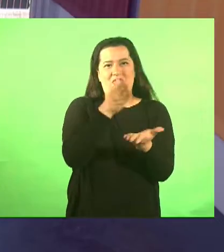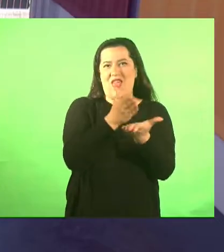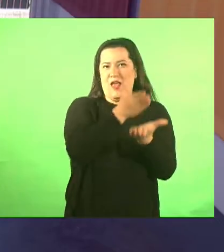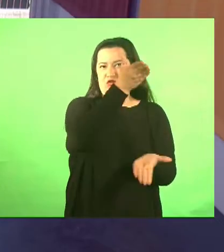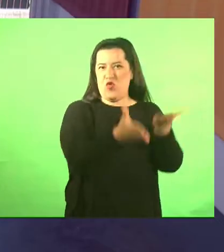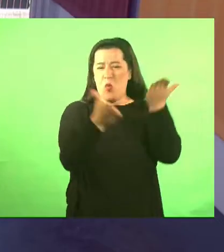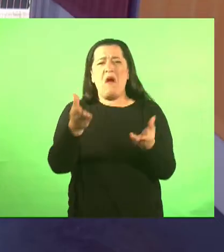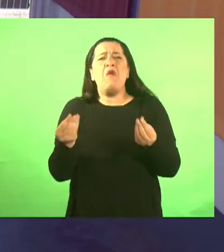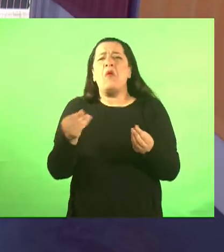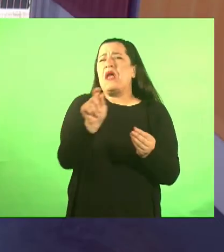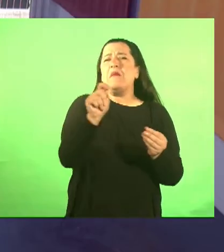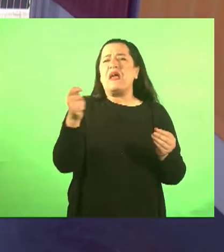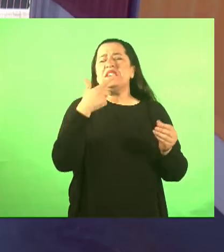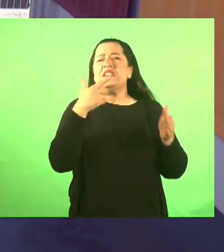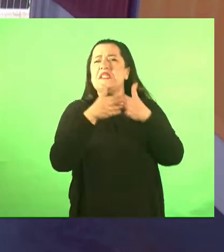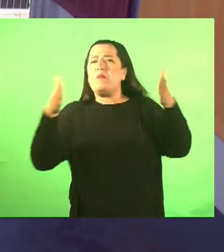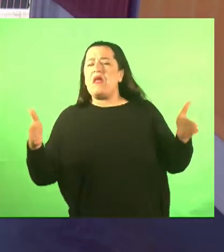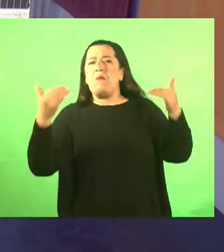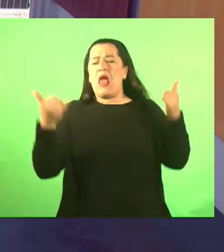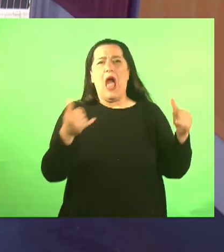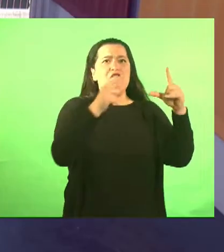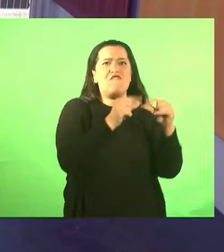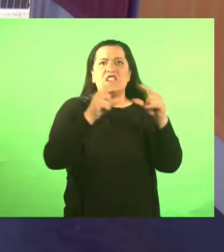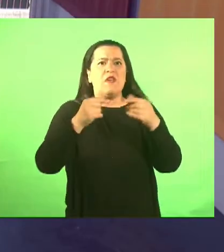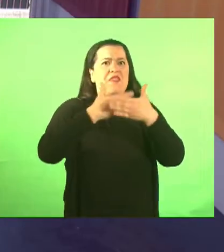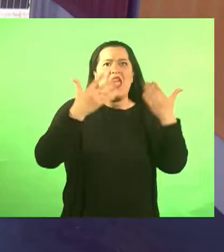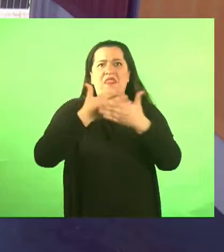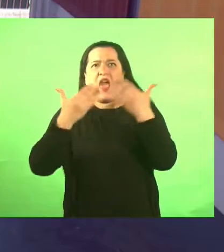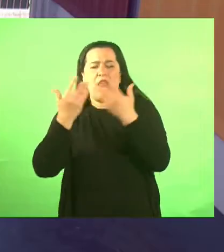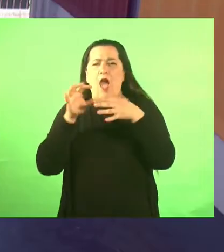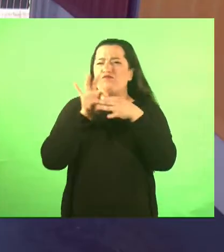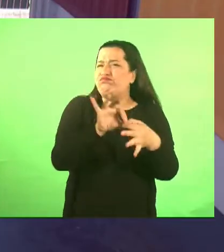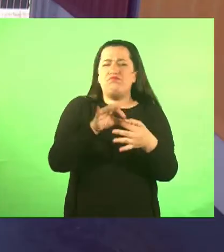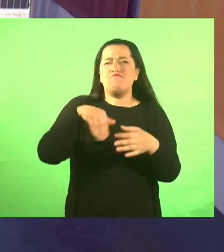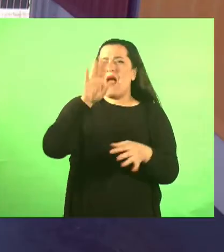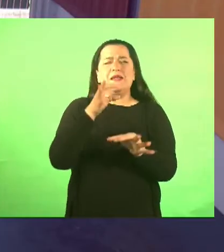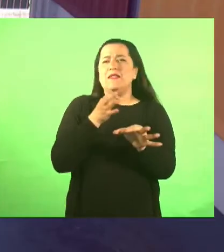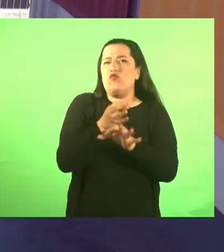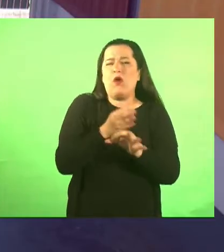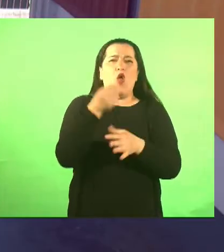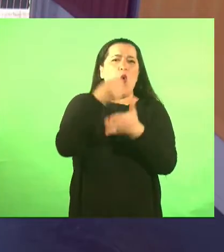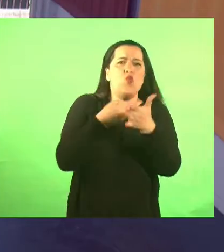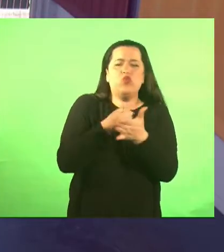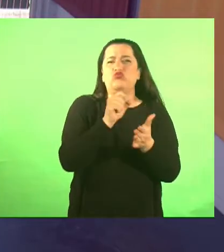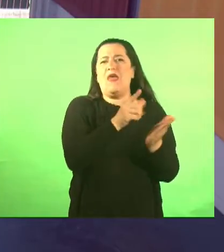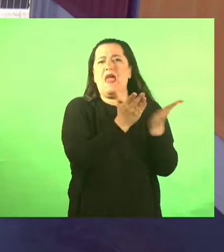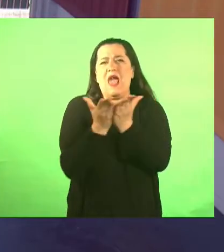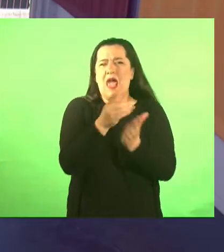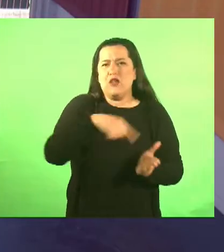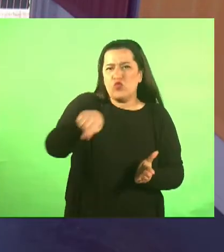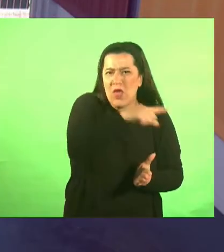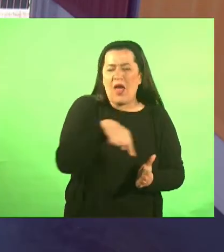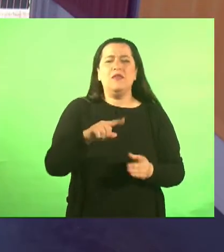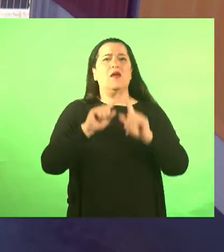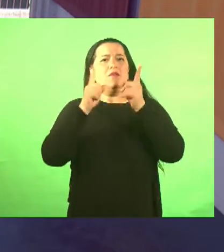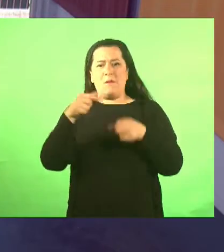Porque es septiembre y en septiembre hay un montón de hitos históricos, sobre todo de la lucha estudiantil, por supuesto